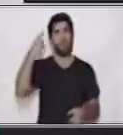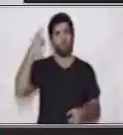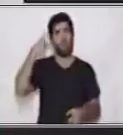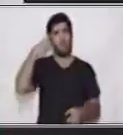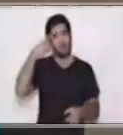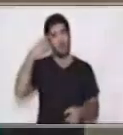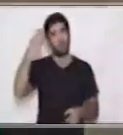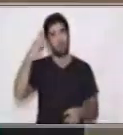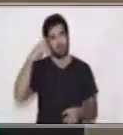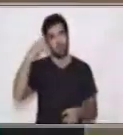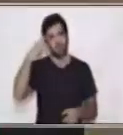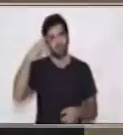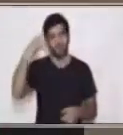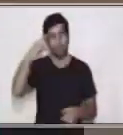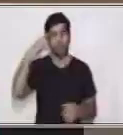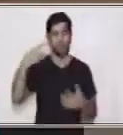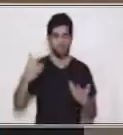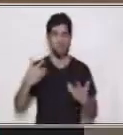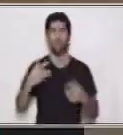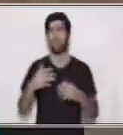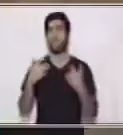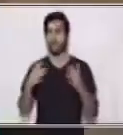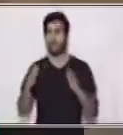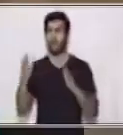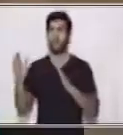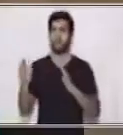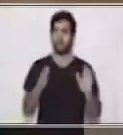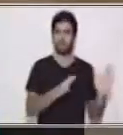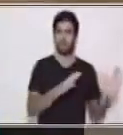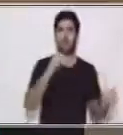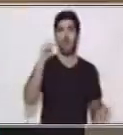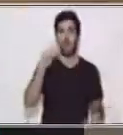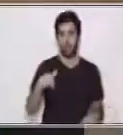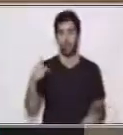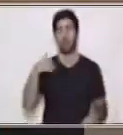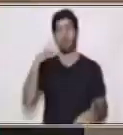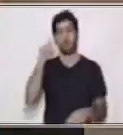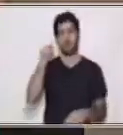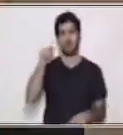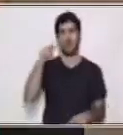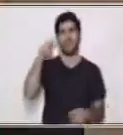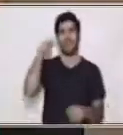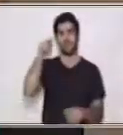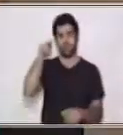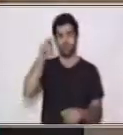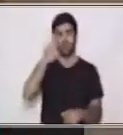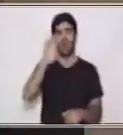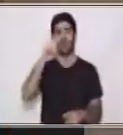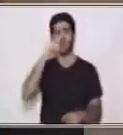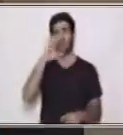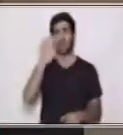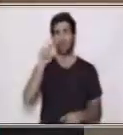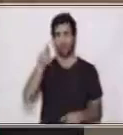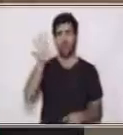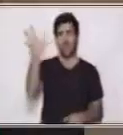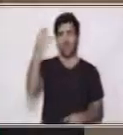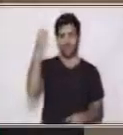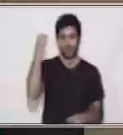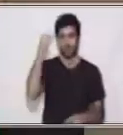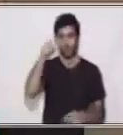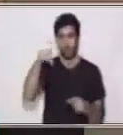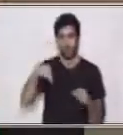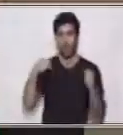análisis. Y acá te tengo también un reto para que lo hagas en casa con quien te esté acompañando, o quien estés